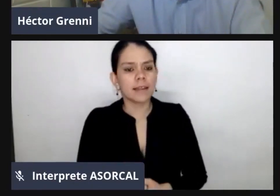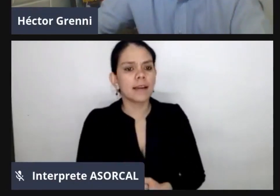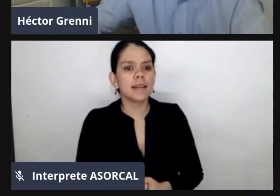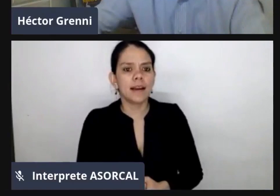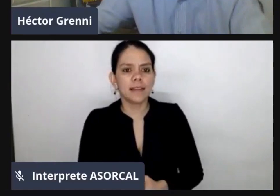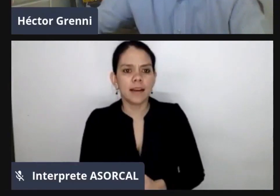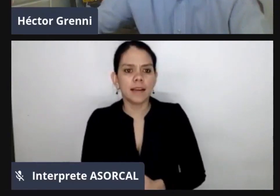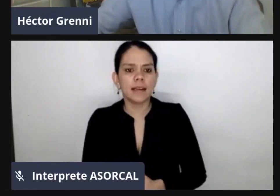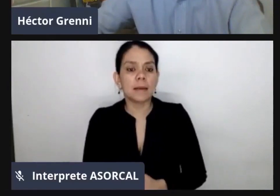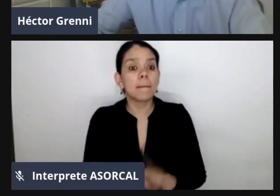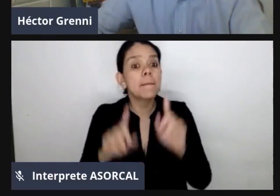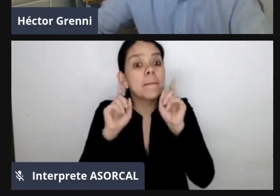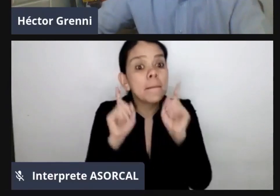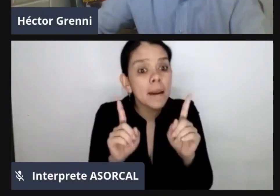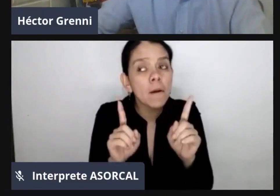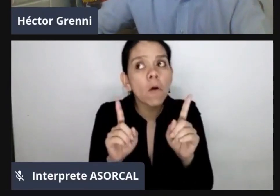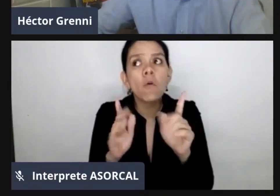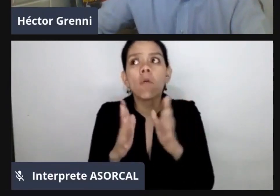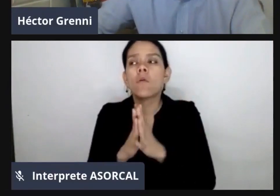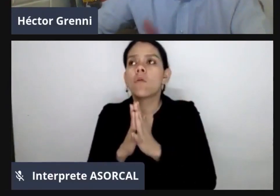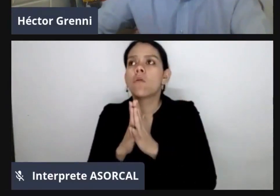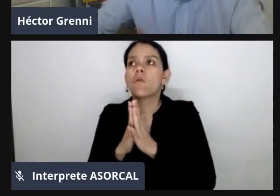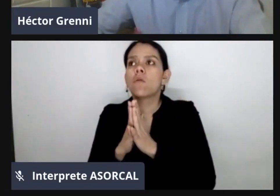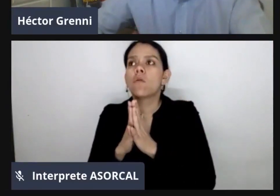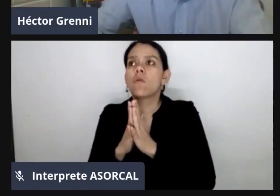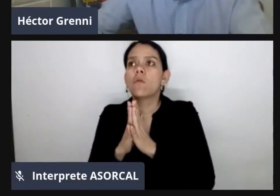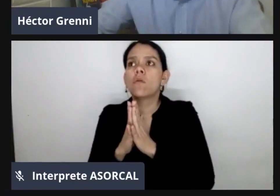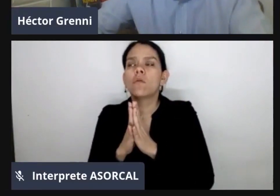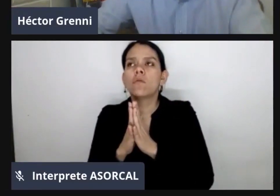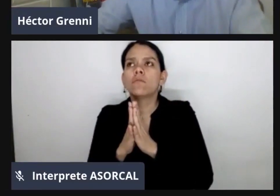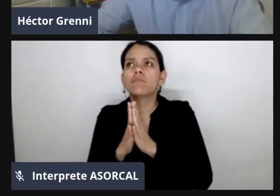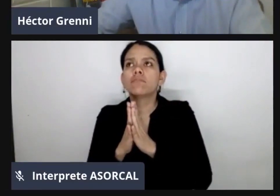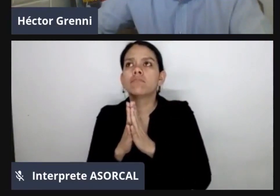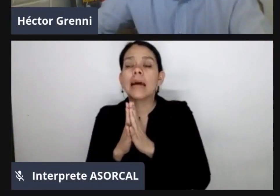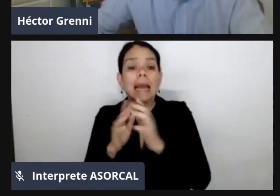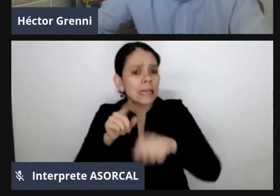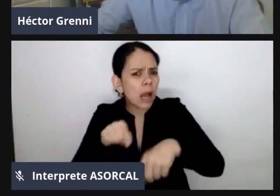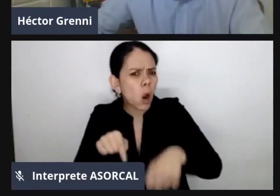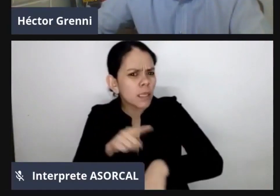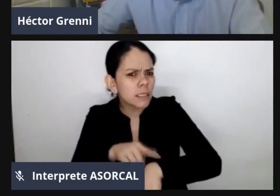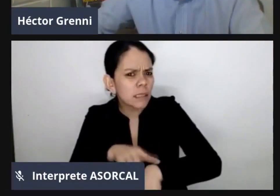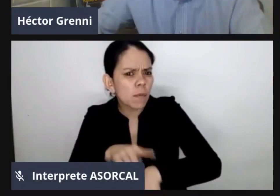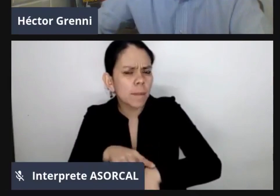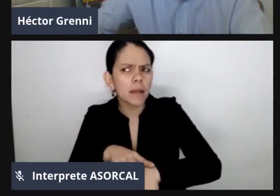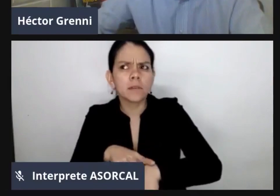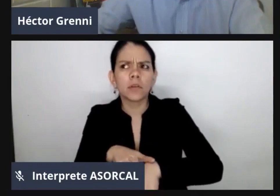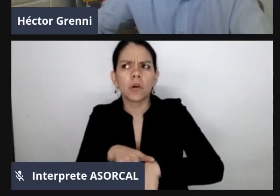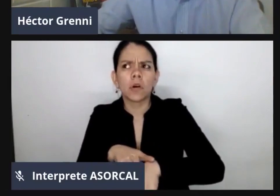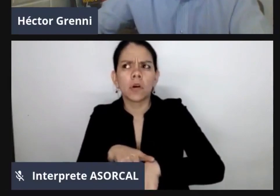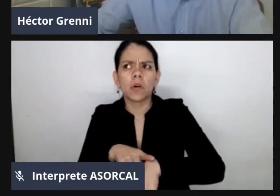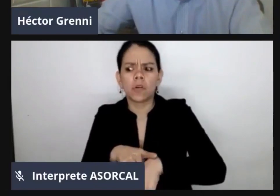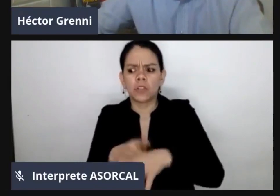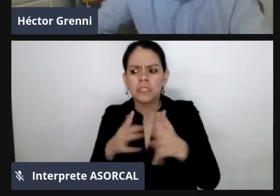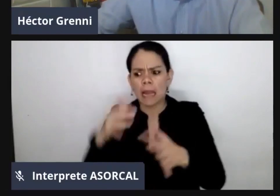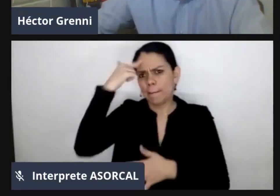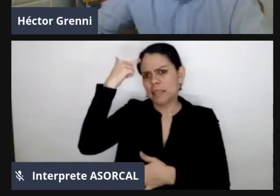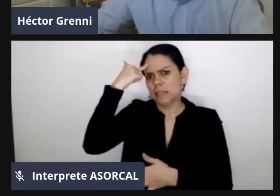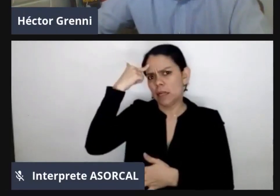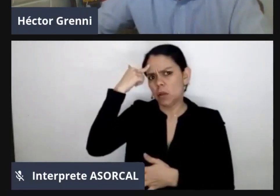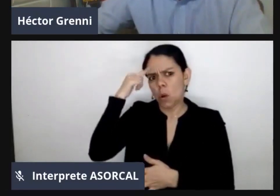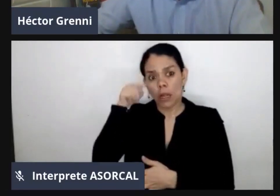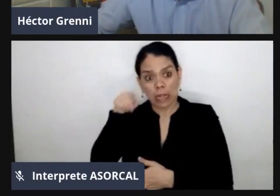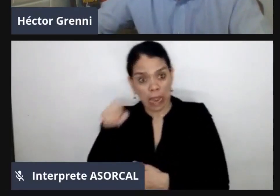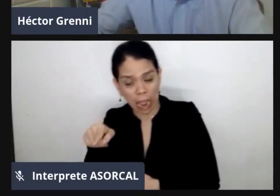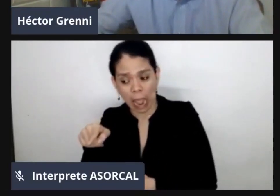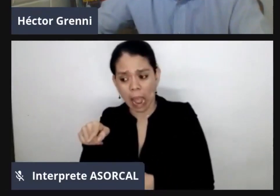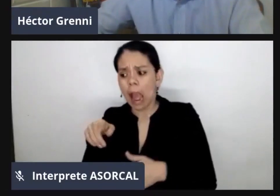la tierra agraria ya no es tan definitoria de la riqueza producida, porque el país está cada vez